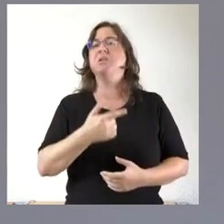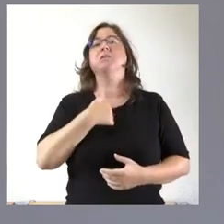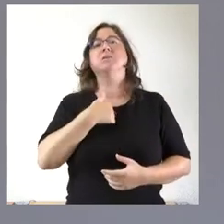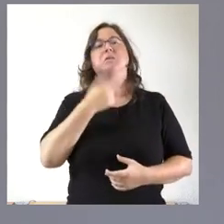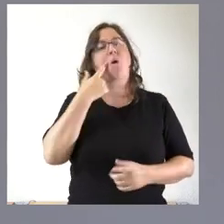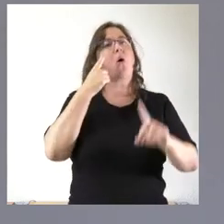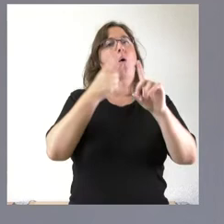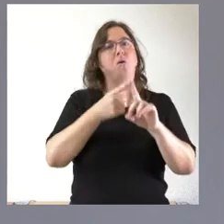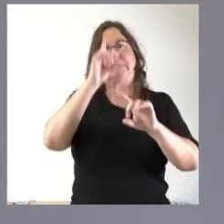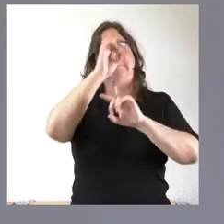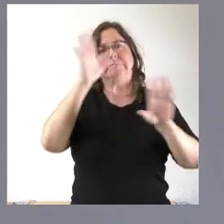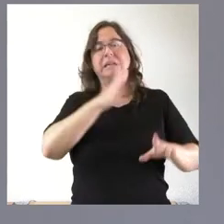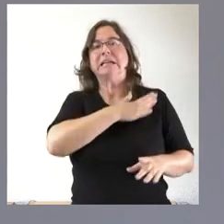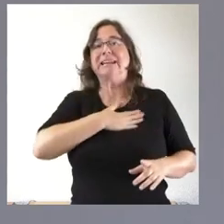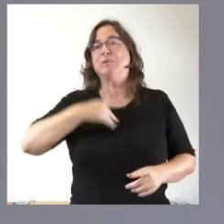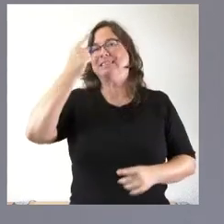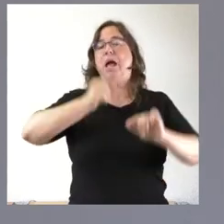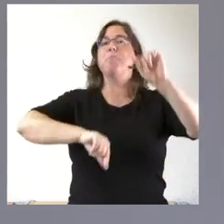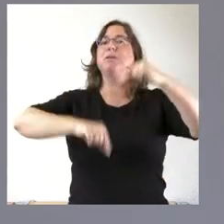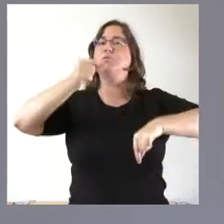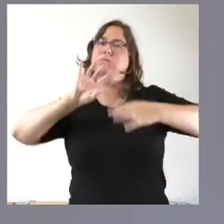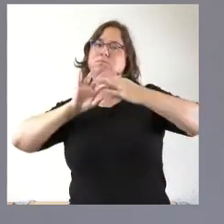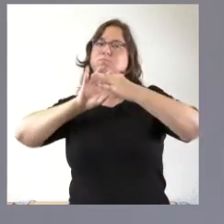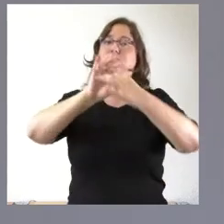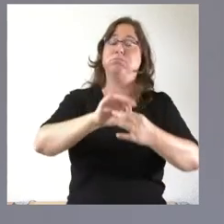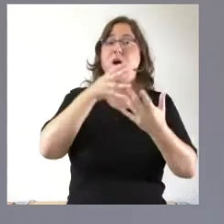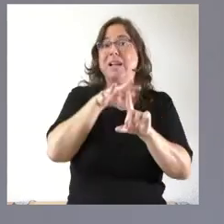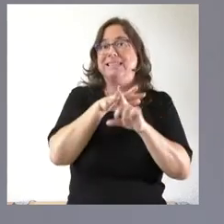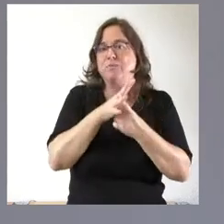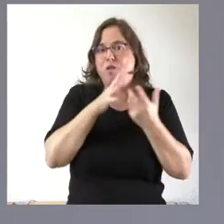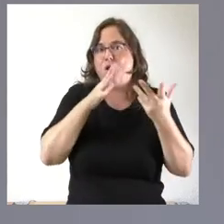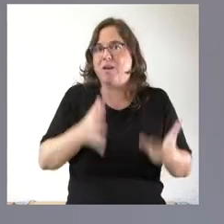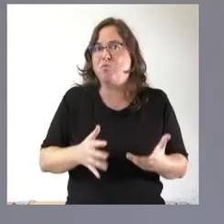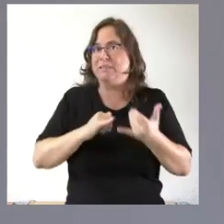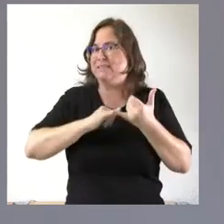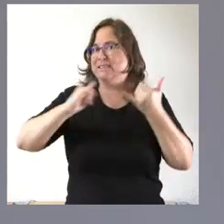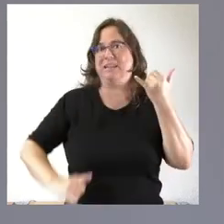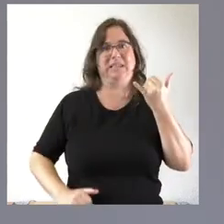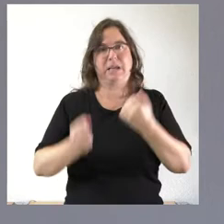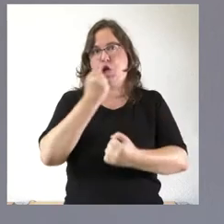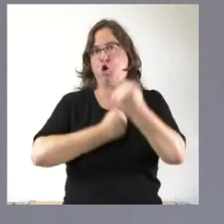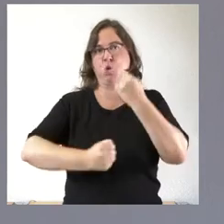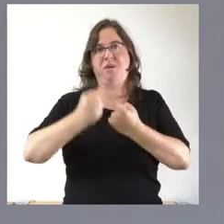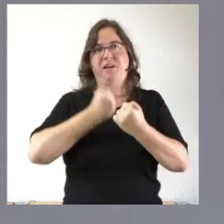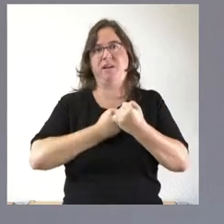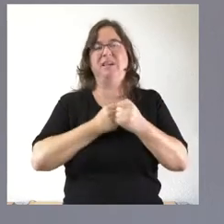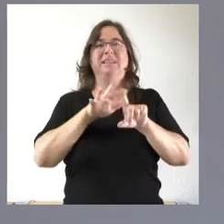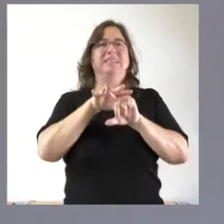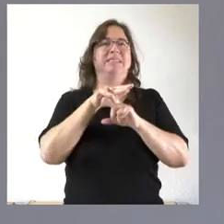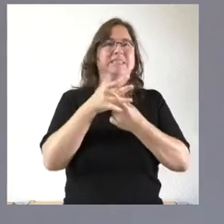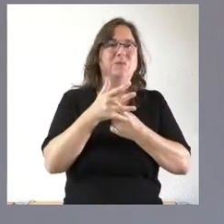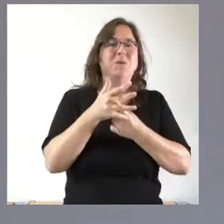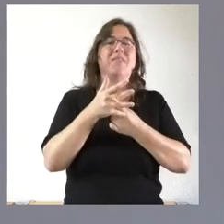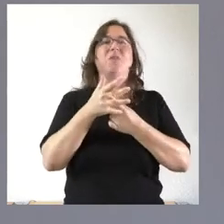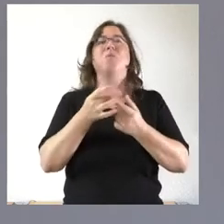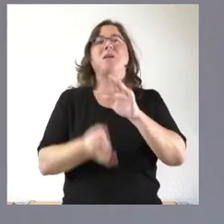los objetivos y sabemos que tiene que ser un presupuesto orientado a lo que atravesamos en este momento, que es una crisis económica, una situación de favorecer